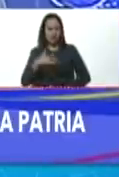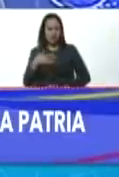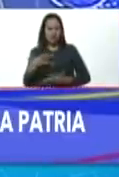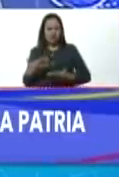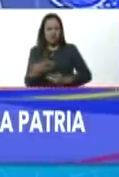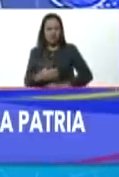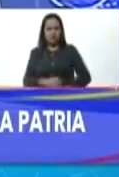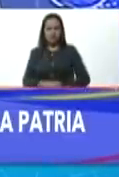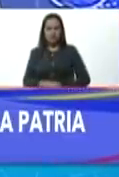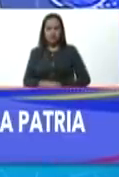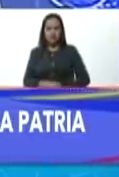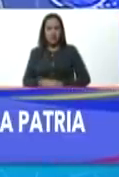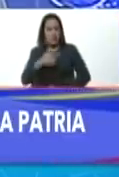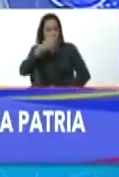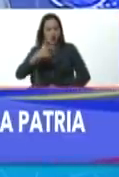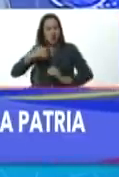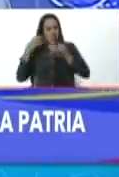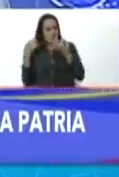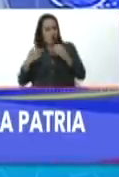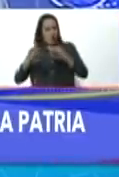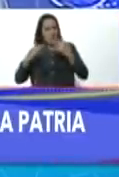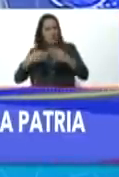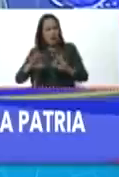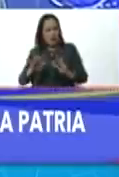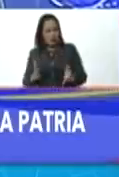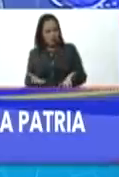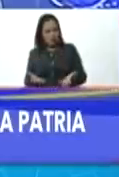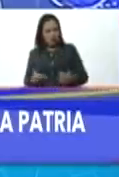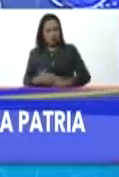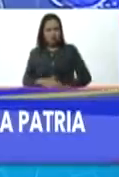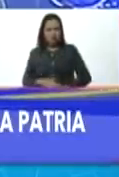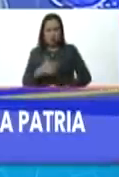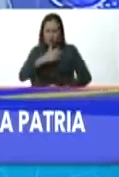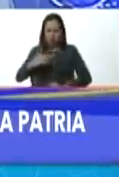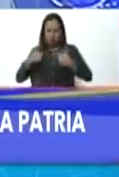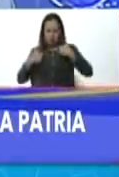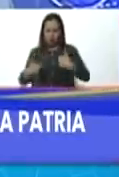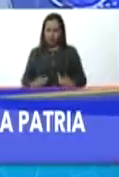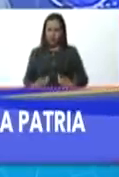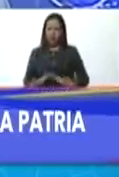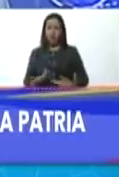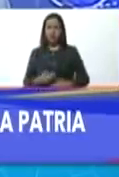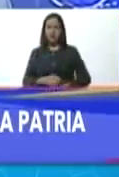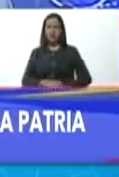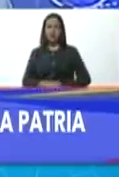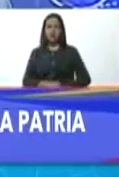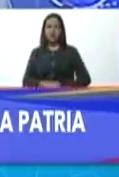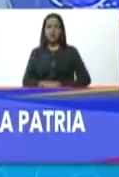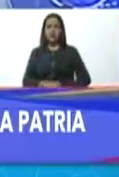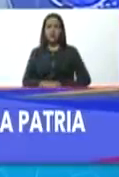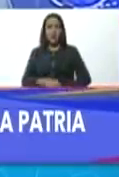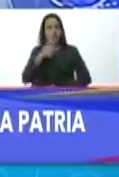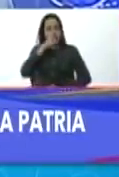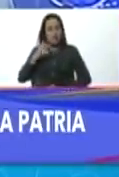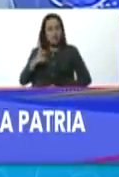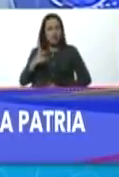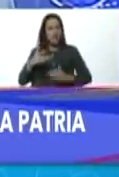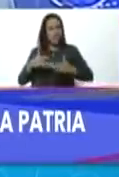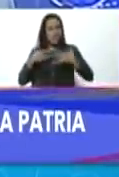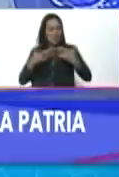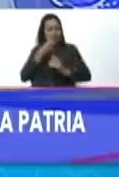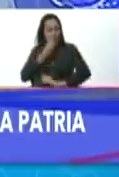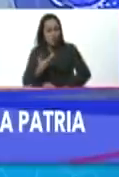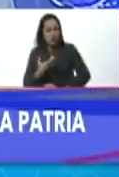Es una persona normal, es una persona humana, es una persona con sentimientos